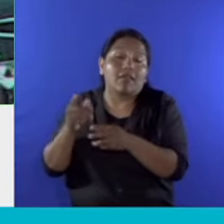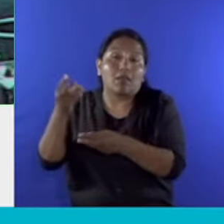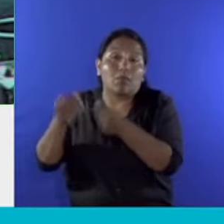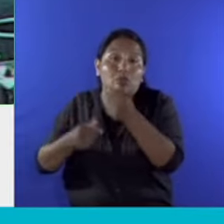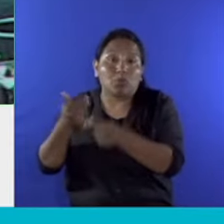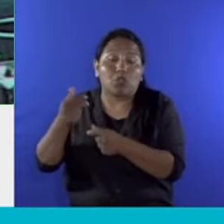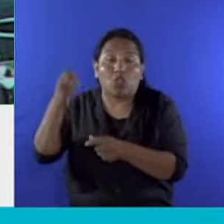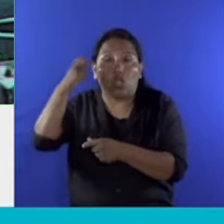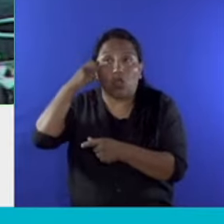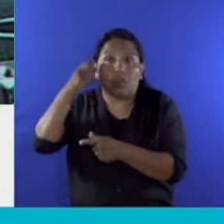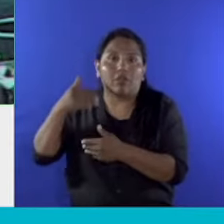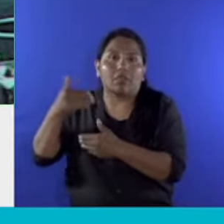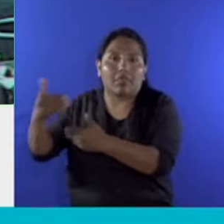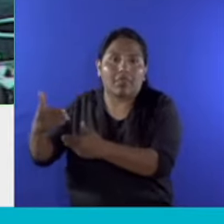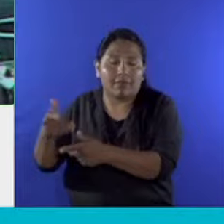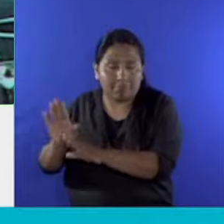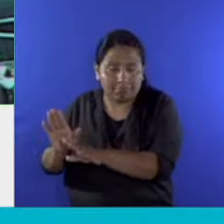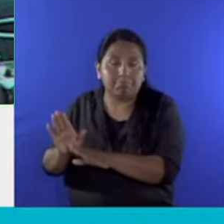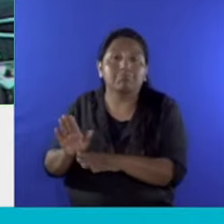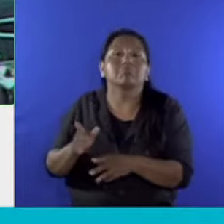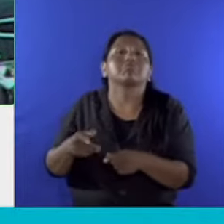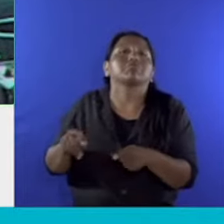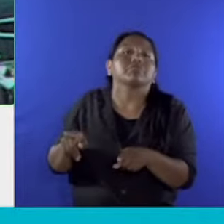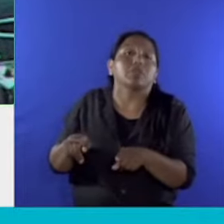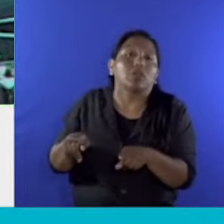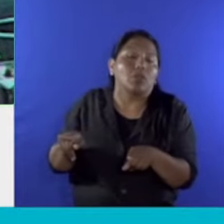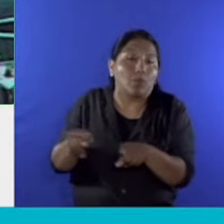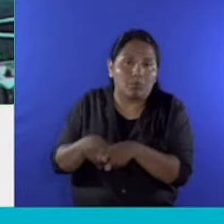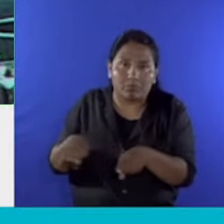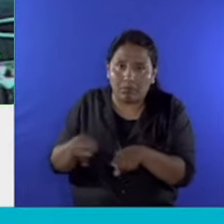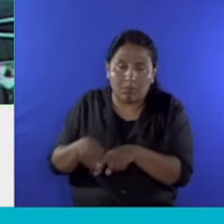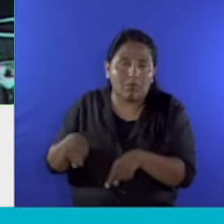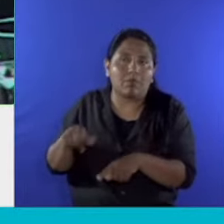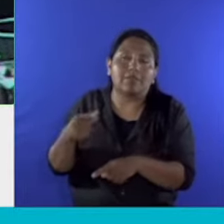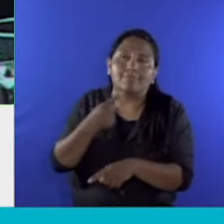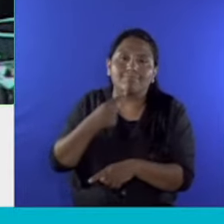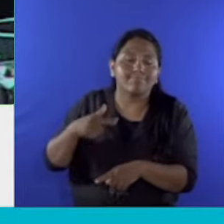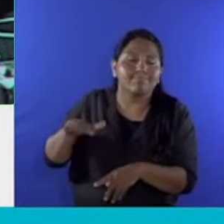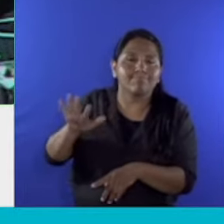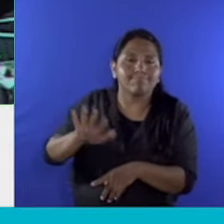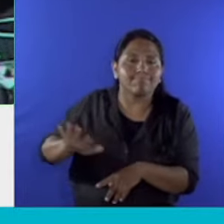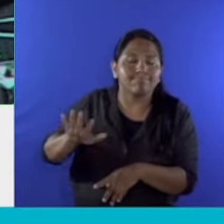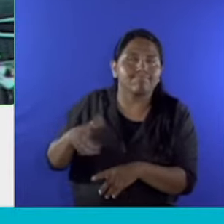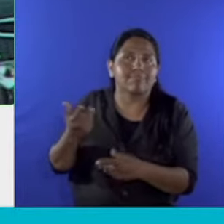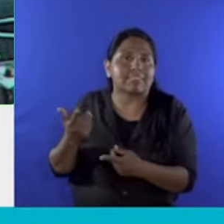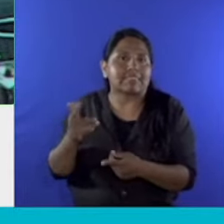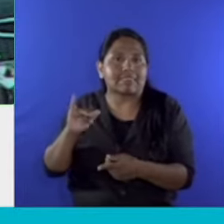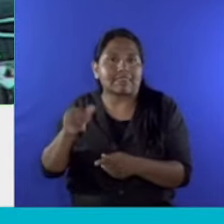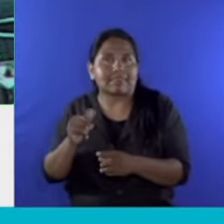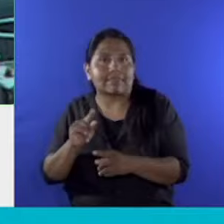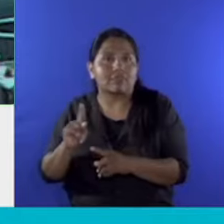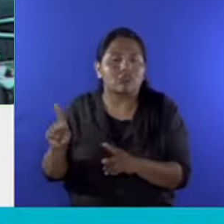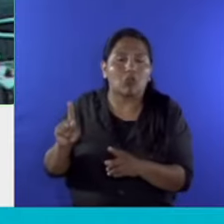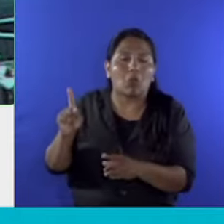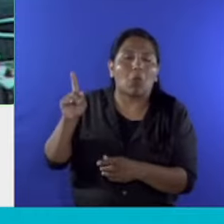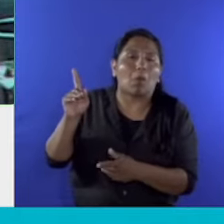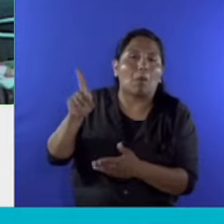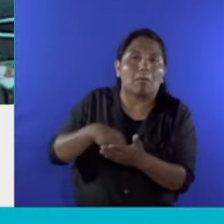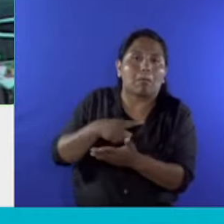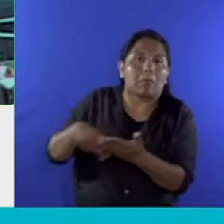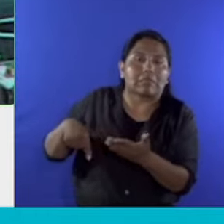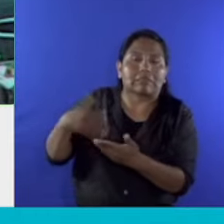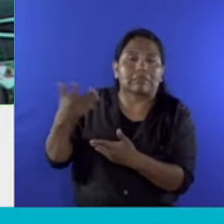presupuesto en el Congreso Nacional. Estamos otra vez más en una situación incierta respecto de si se votarán o no se votarán en el